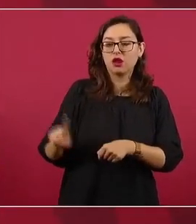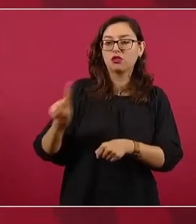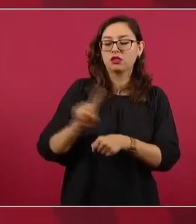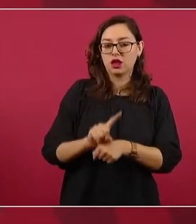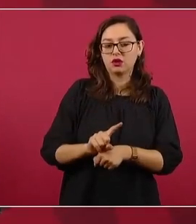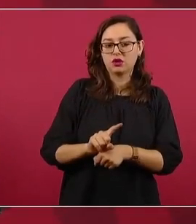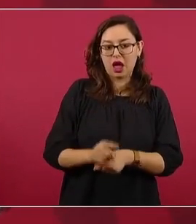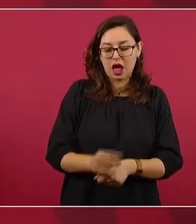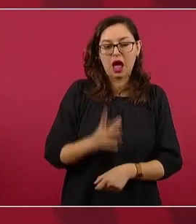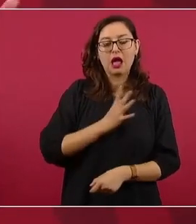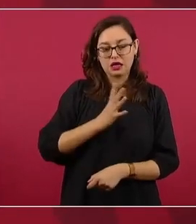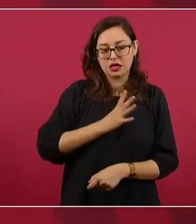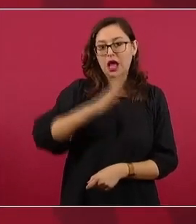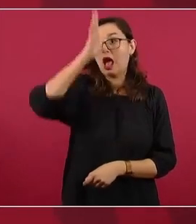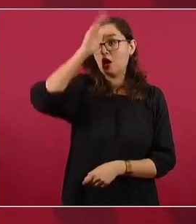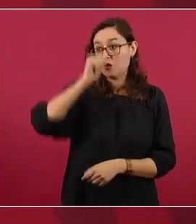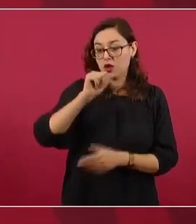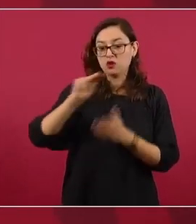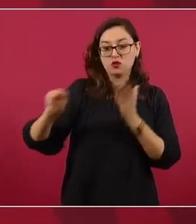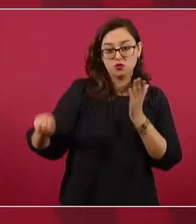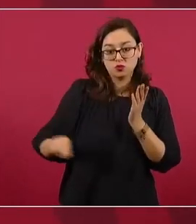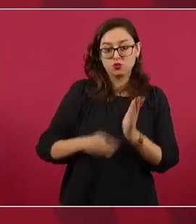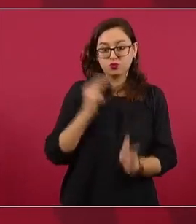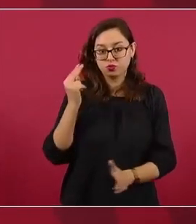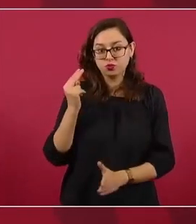convenio para evitar